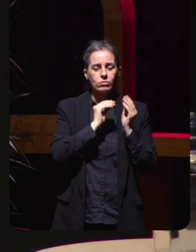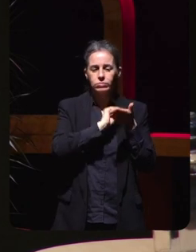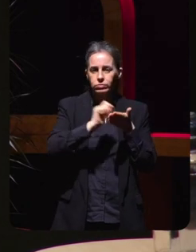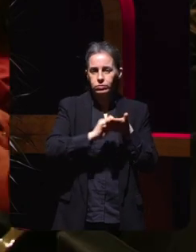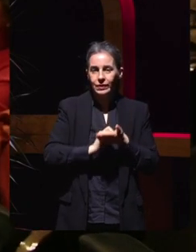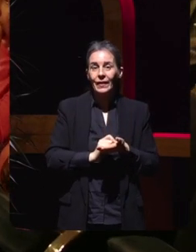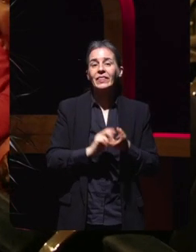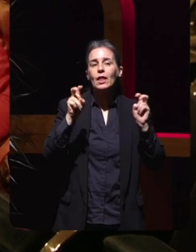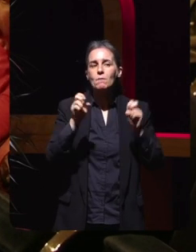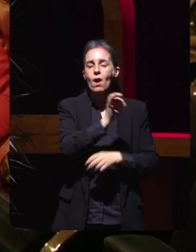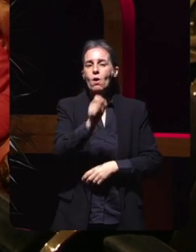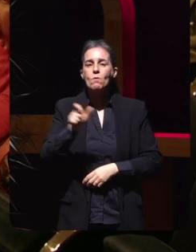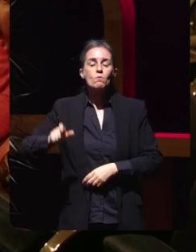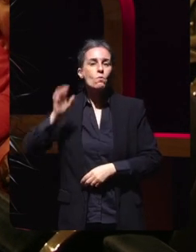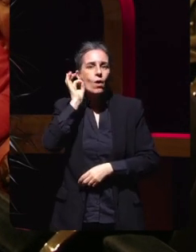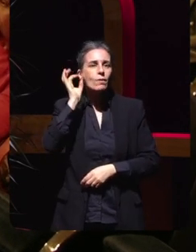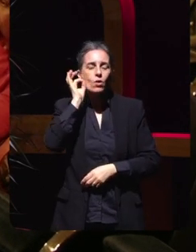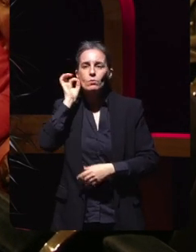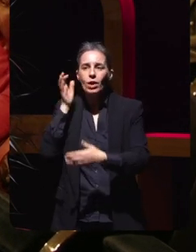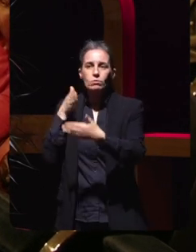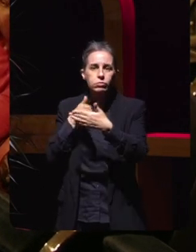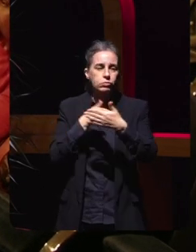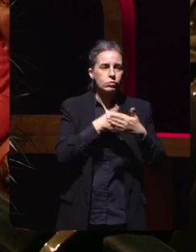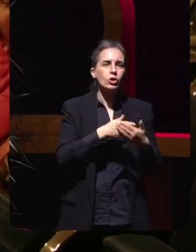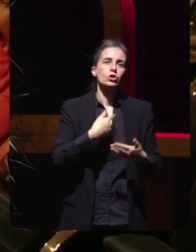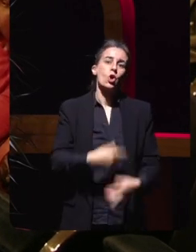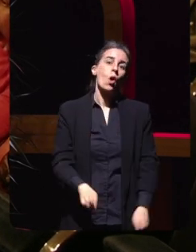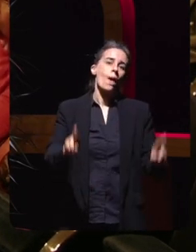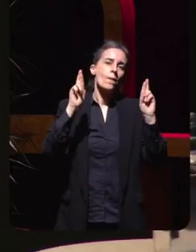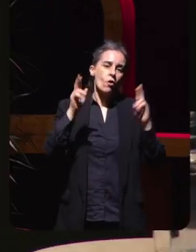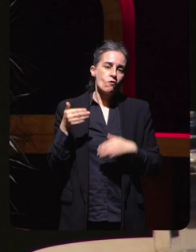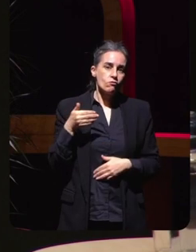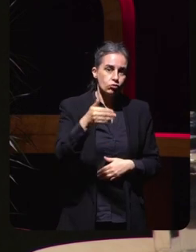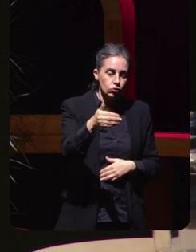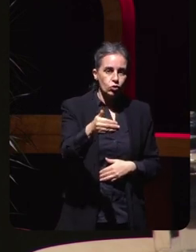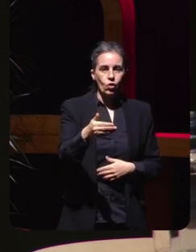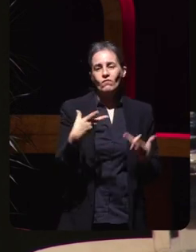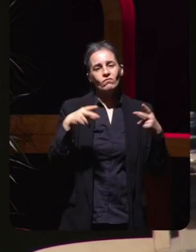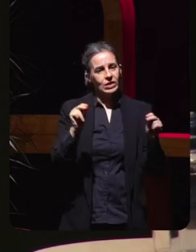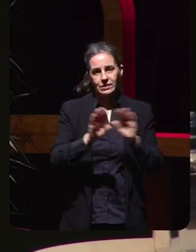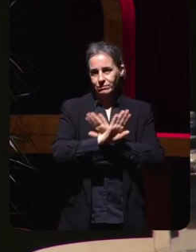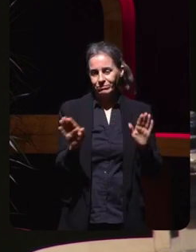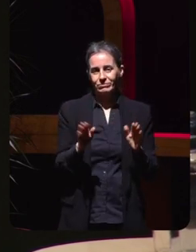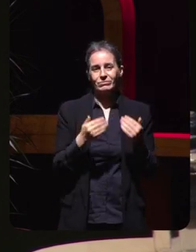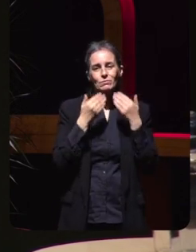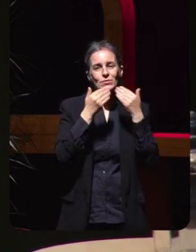agardo algún día poder desear describir sobre mujers Muchas gracias